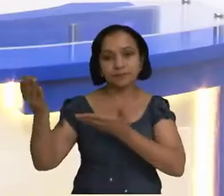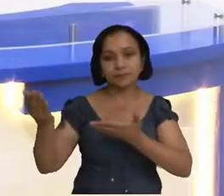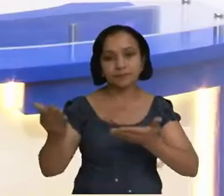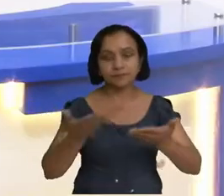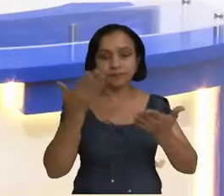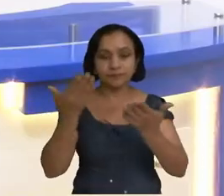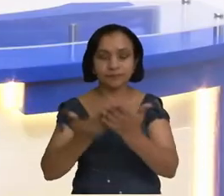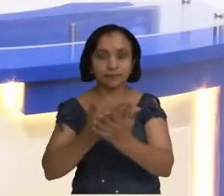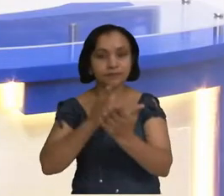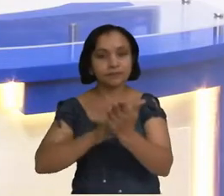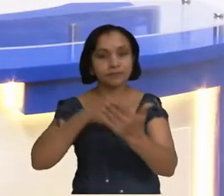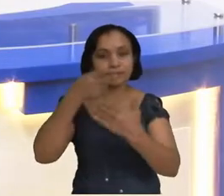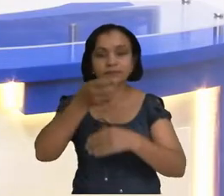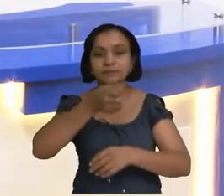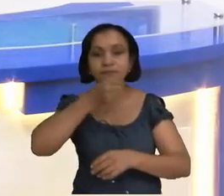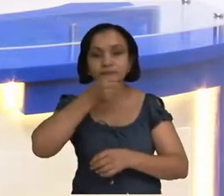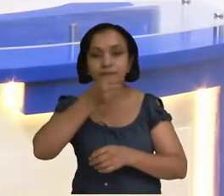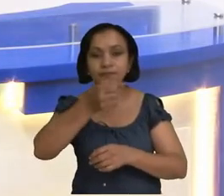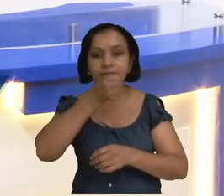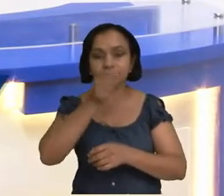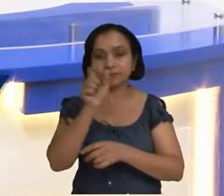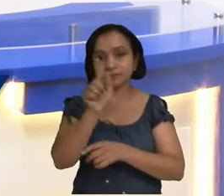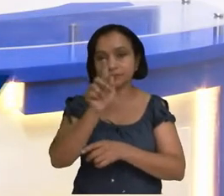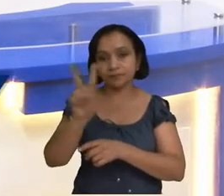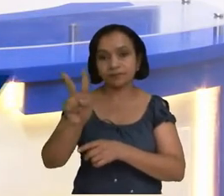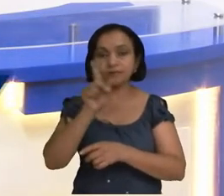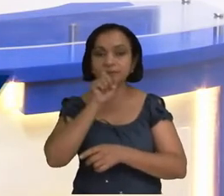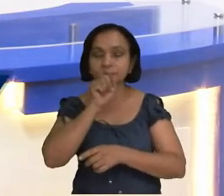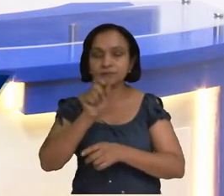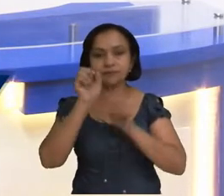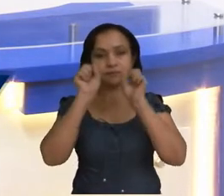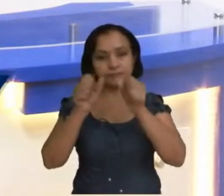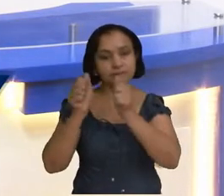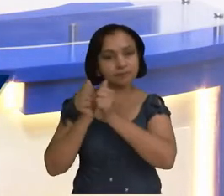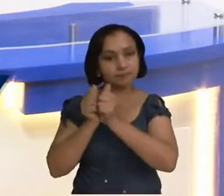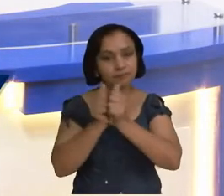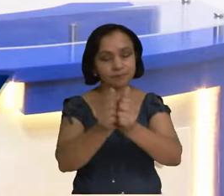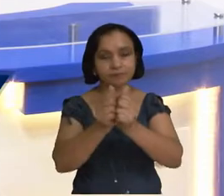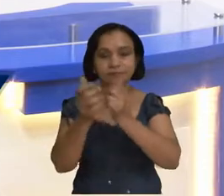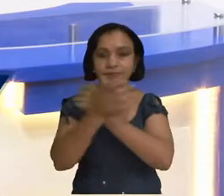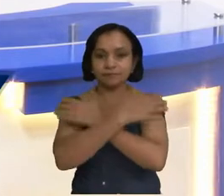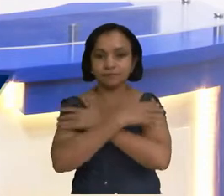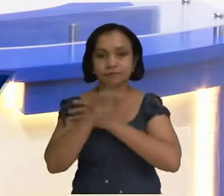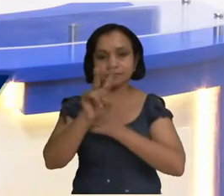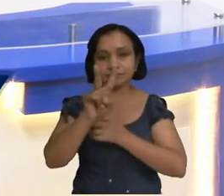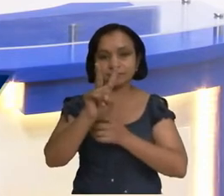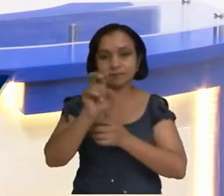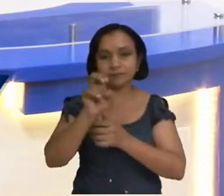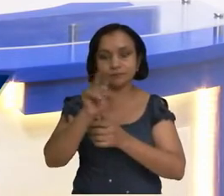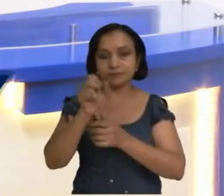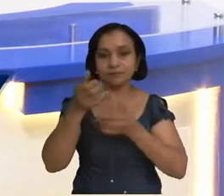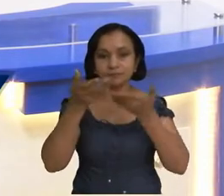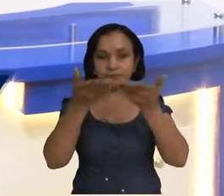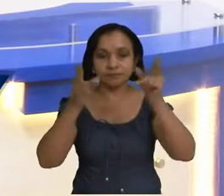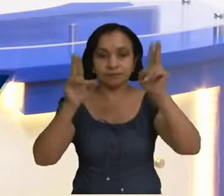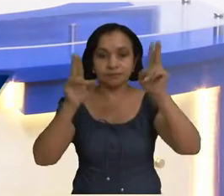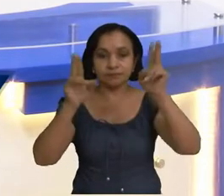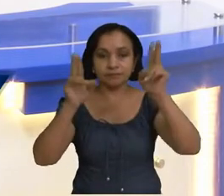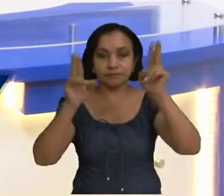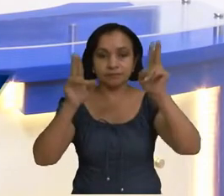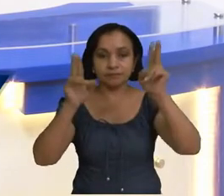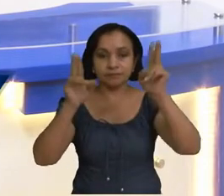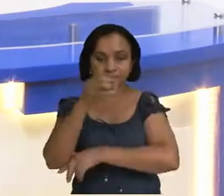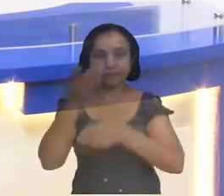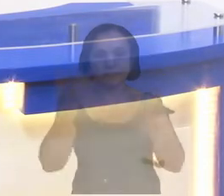Una nueva edición de Noticias Asamblea TV. Es un gusto que nos puedan acompañar. Les saluda Vanessa Paz y los dejo con los titulares de este